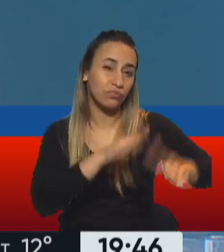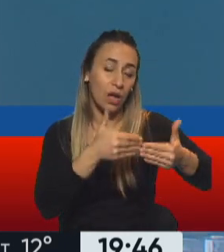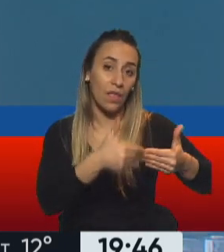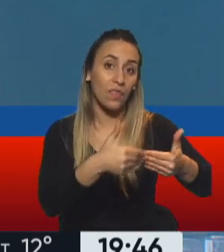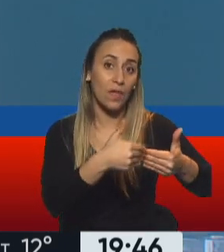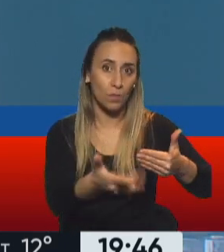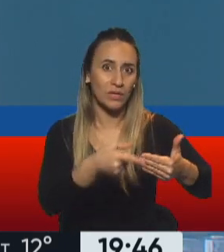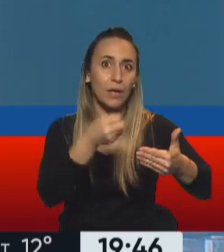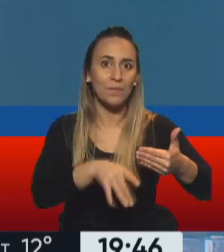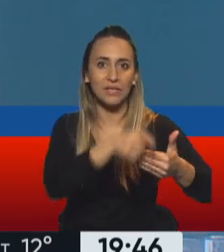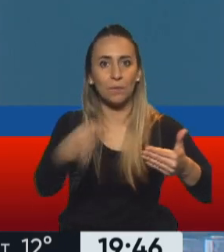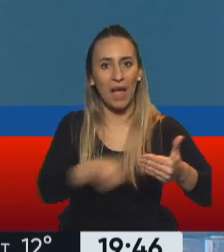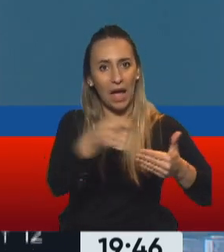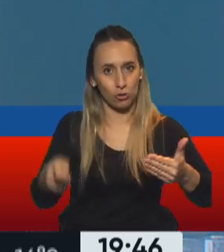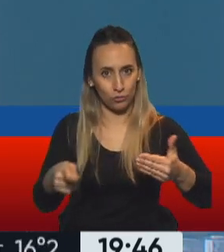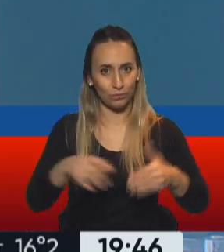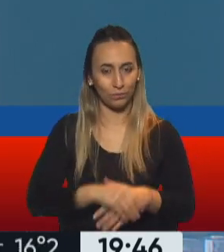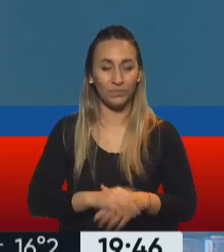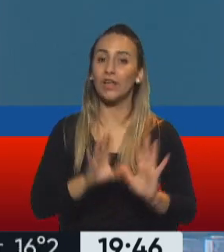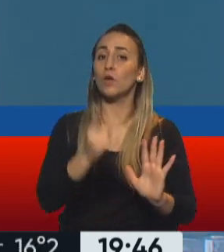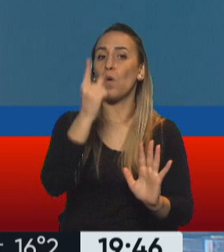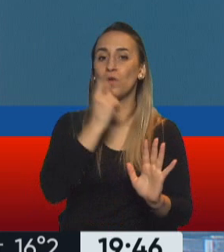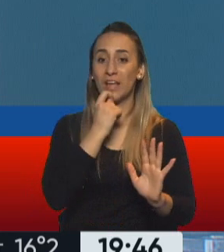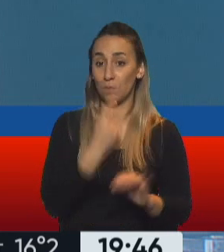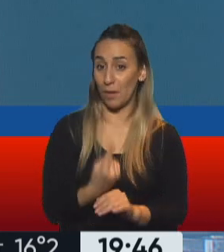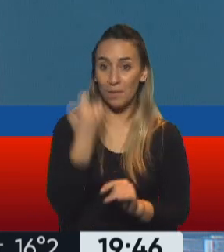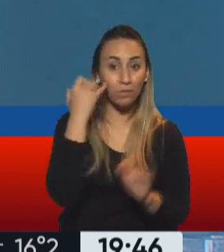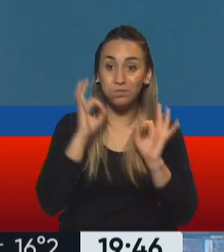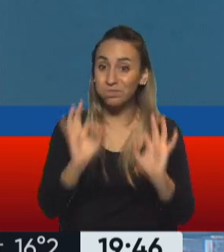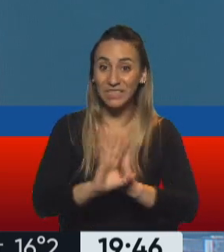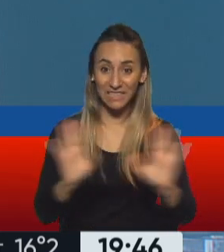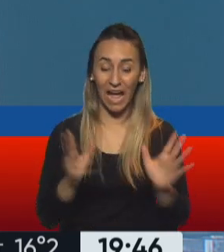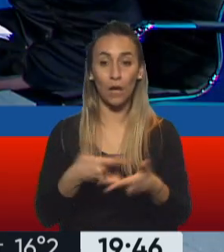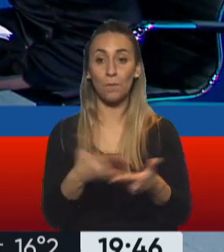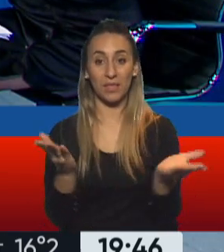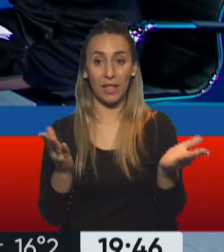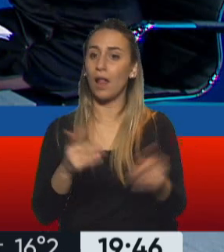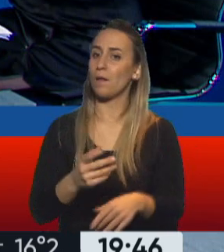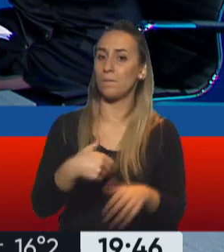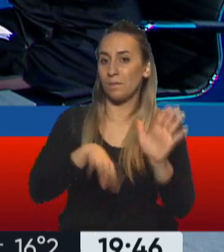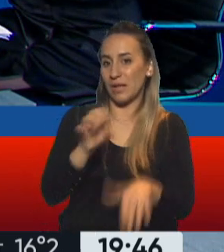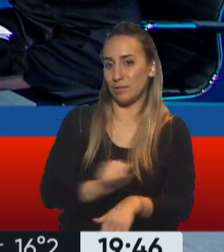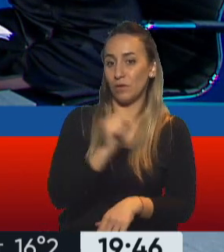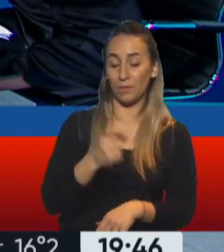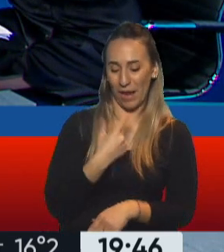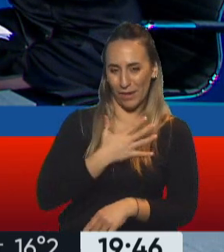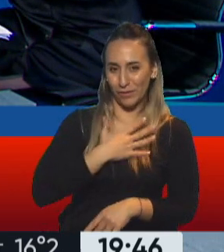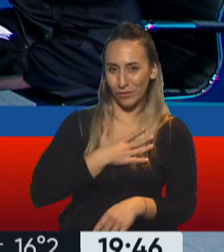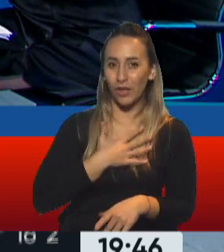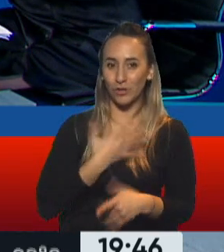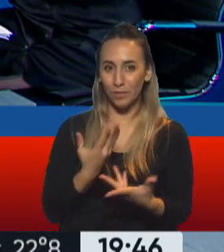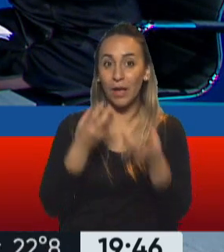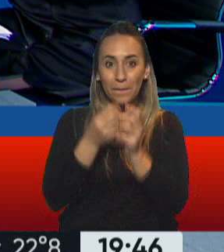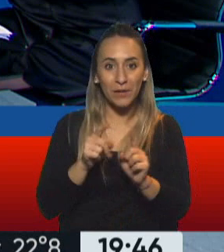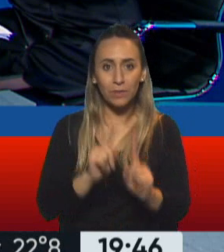crédito que se acá tenemos ejemplos este es el el ejemplo el primero y el más importante para nosotros porque es el que puso en marcha esta línea es